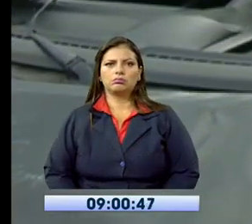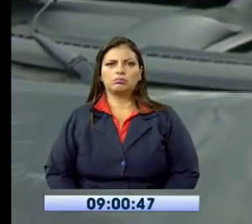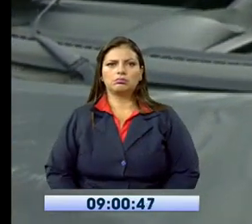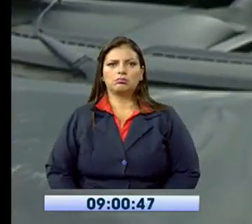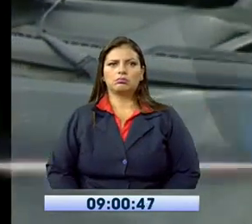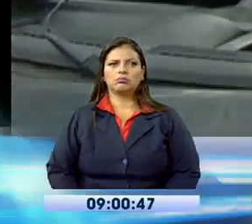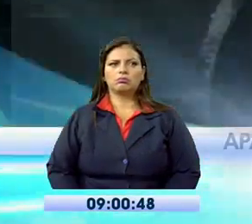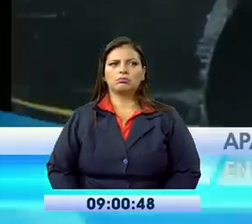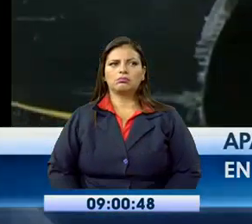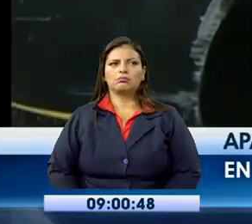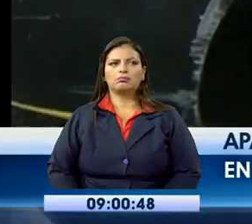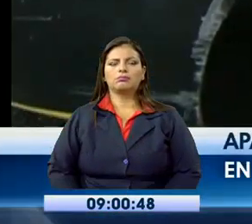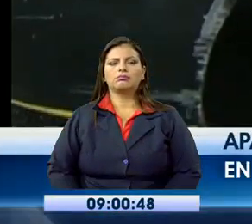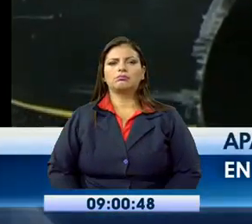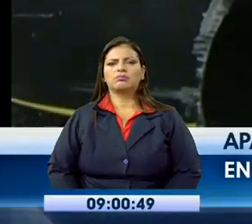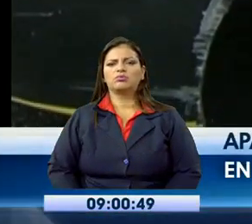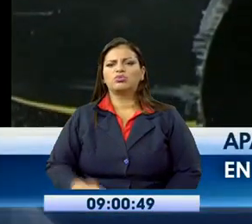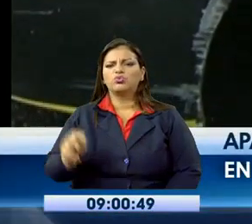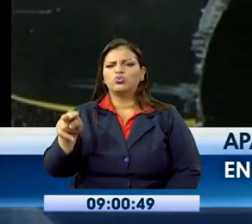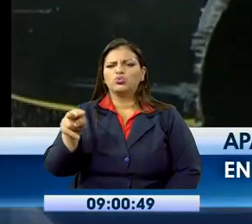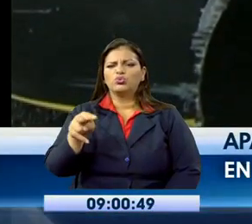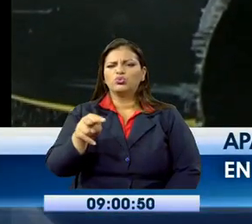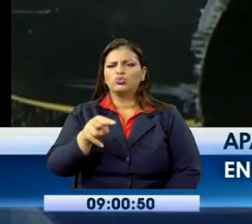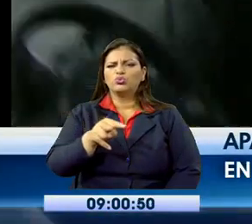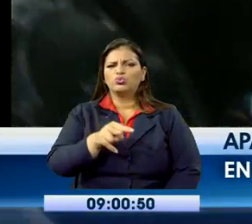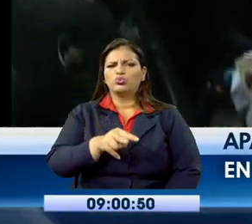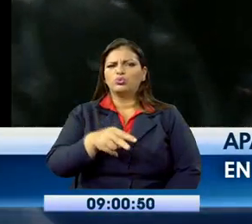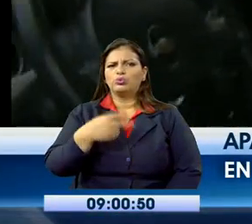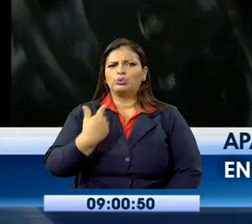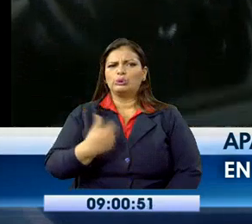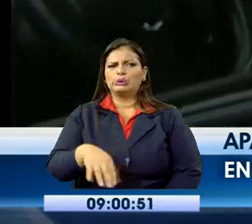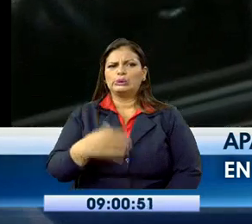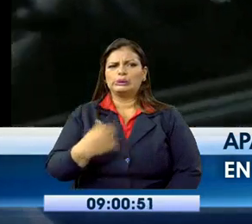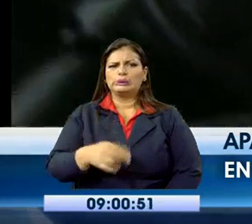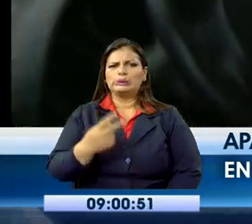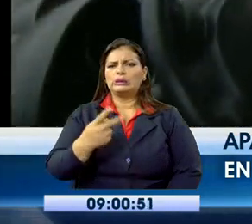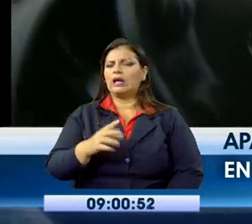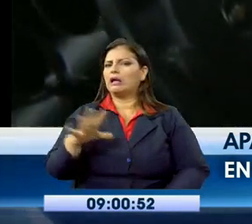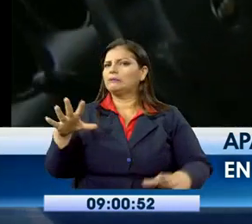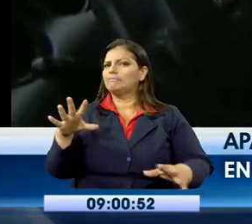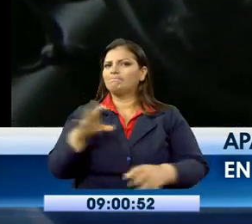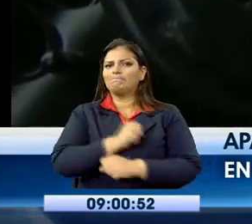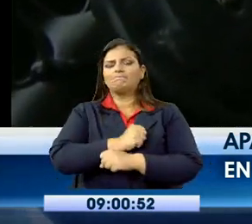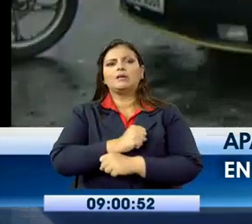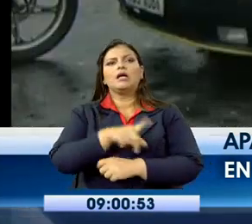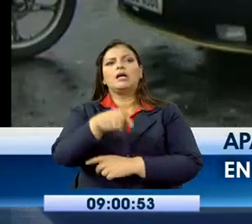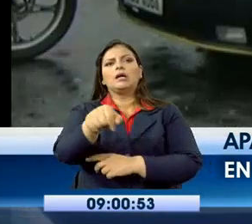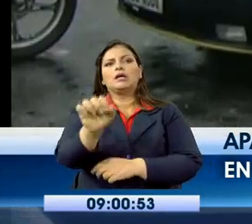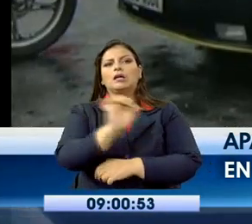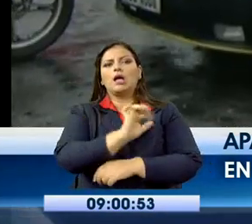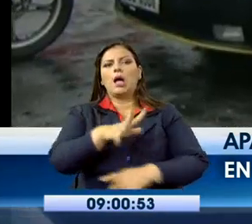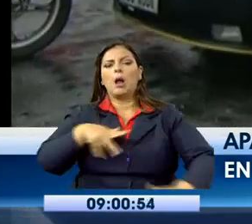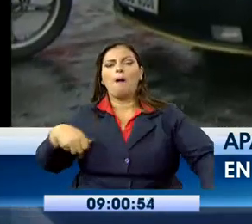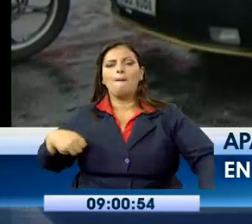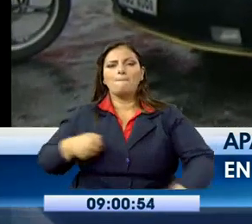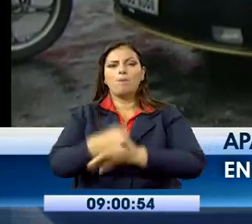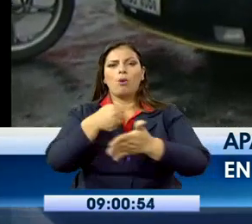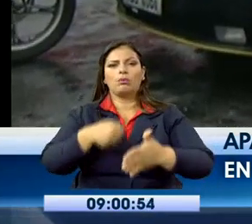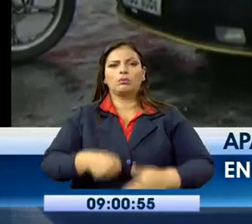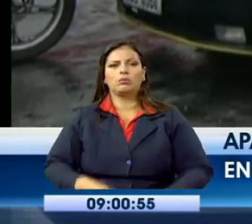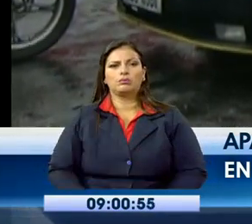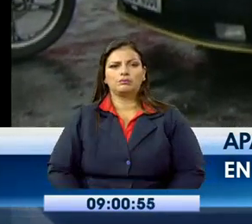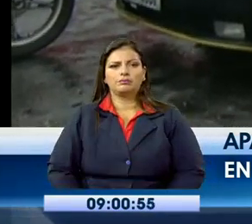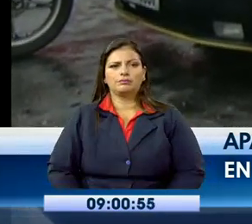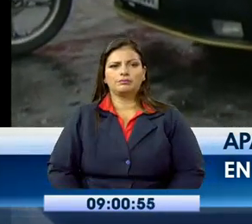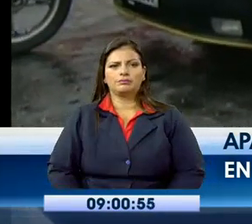En la vía, los rastros de lo ocurrido y los automotores reflejaban la magnitud del impacto. Se trató de un accidente ocurrido durante